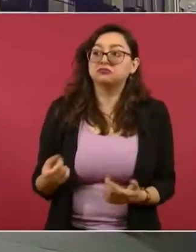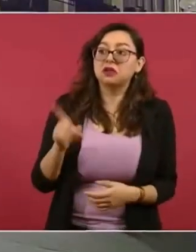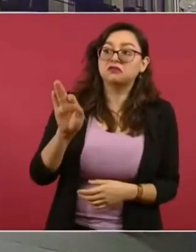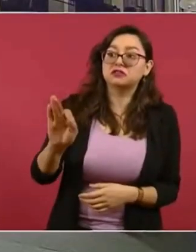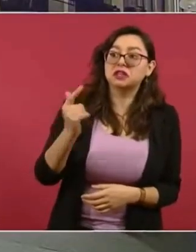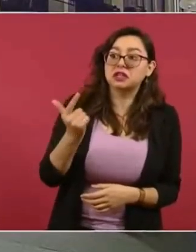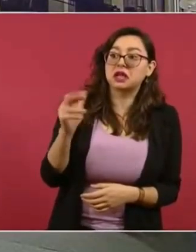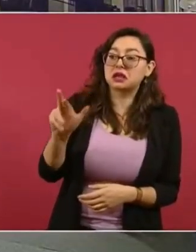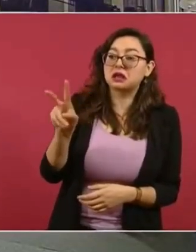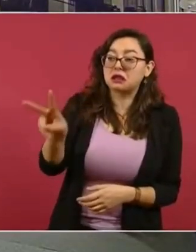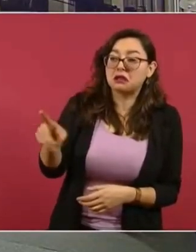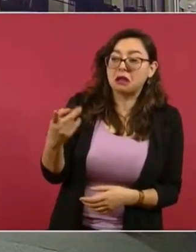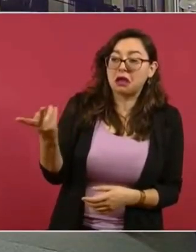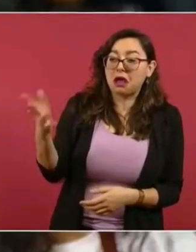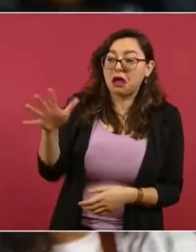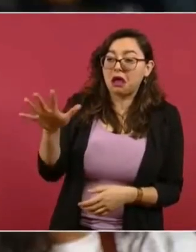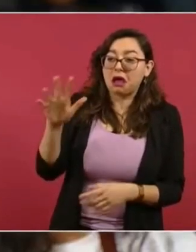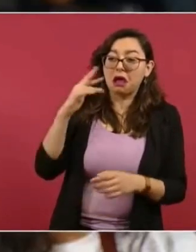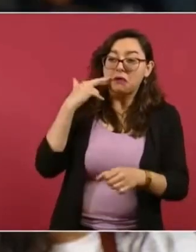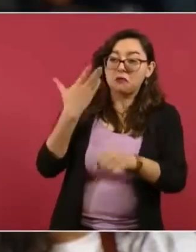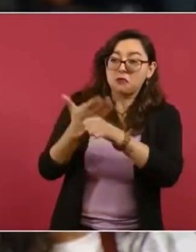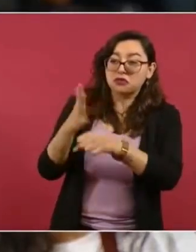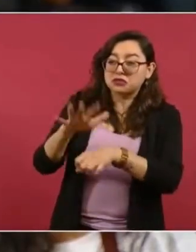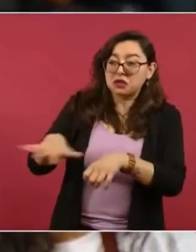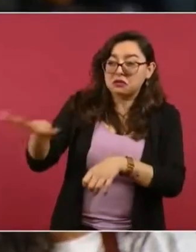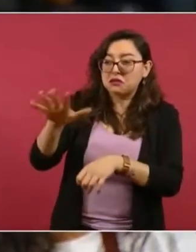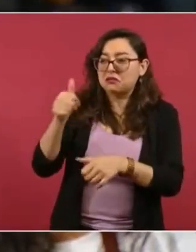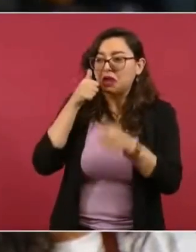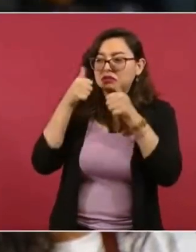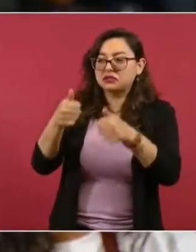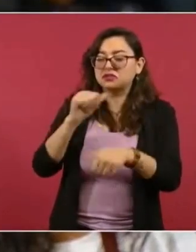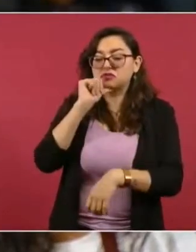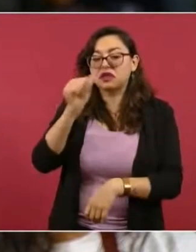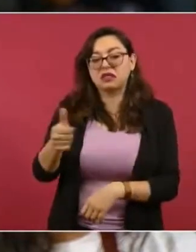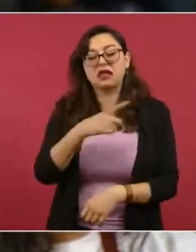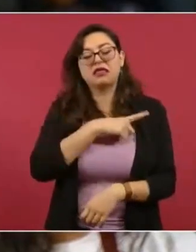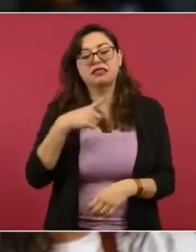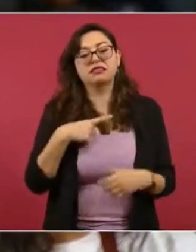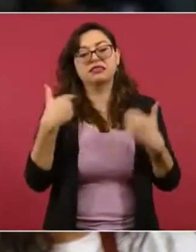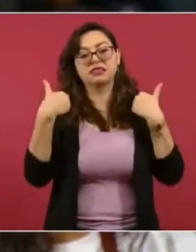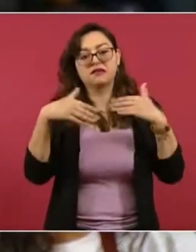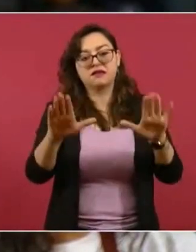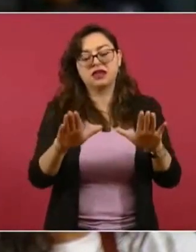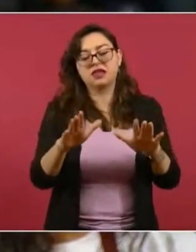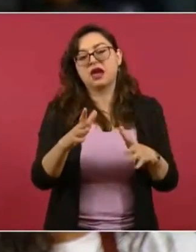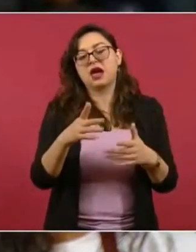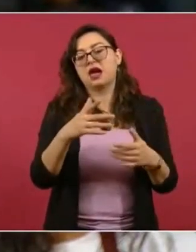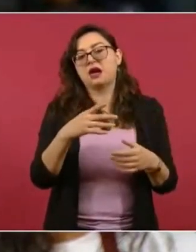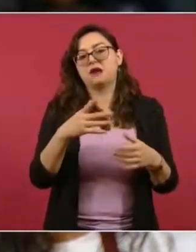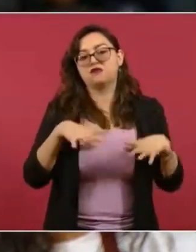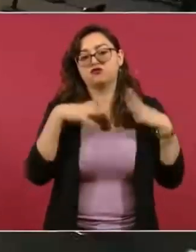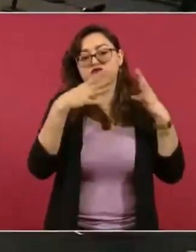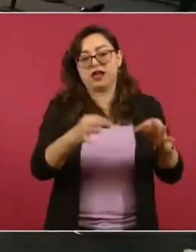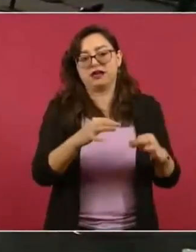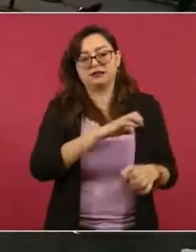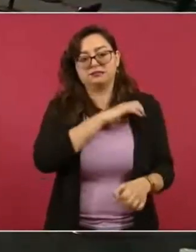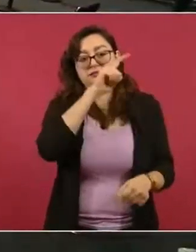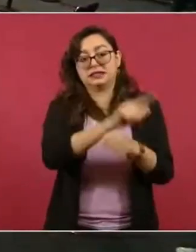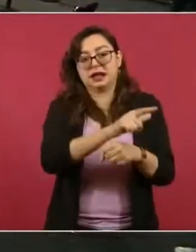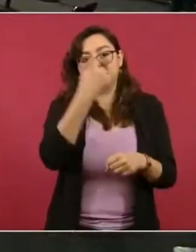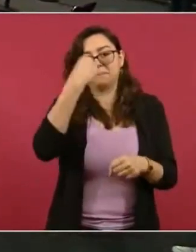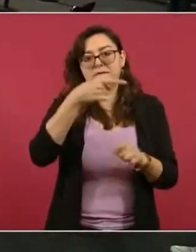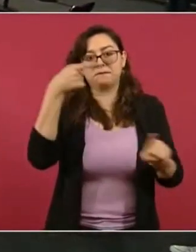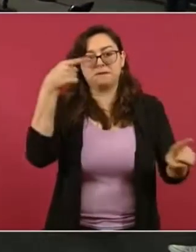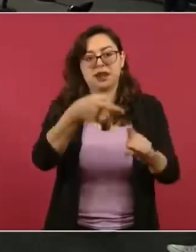Por qué no intentar con una fiscalía especializada en feminicidios desde la PGR Muchas gracias presidente